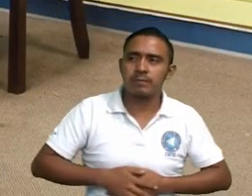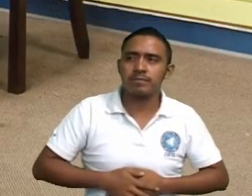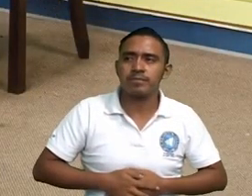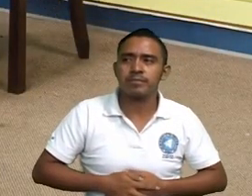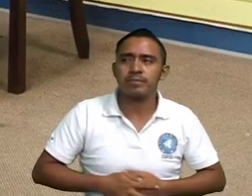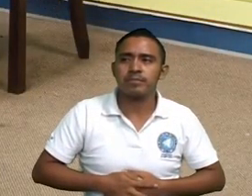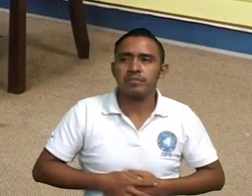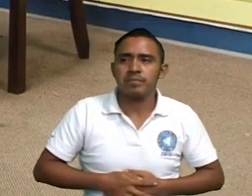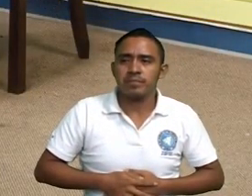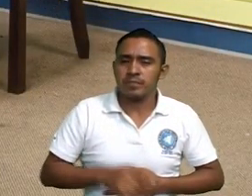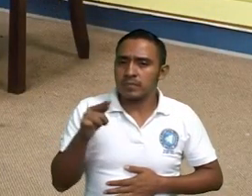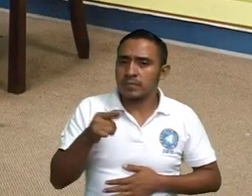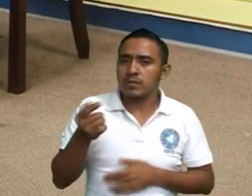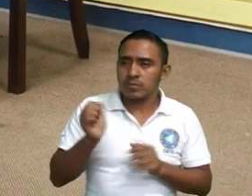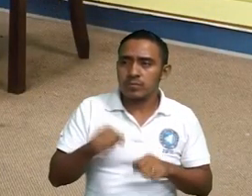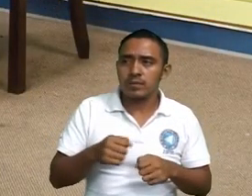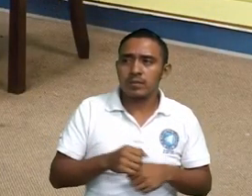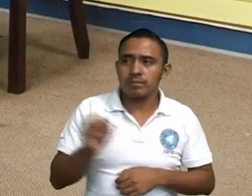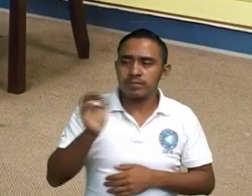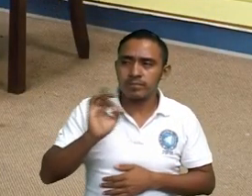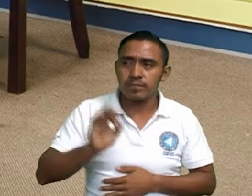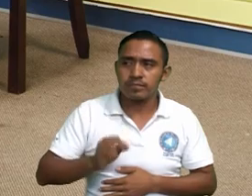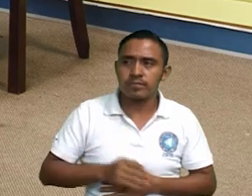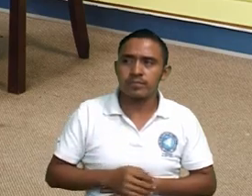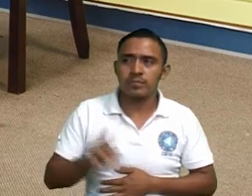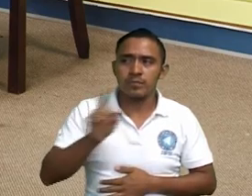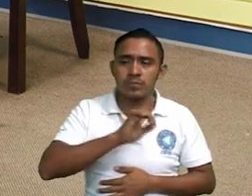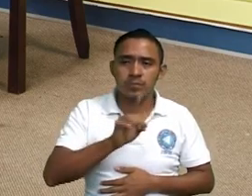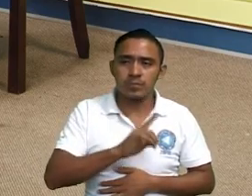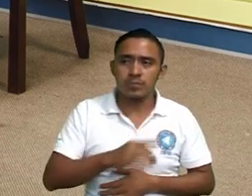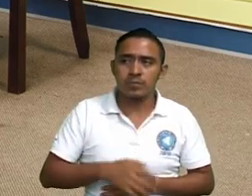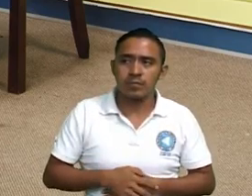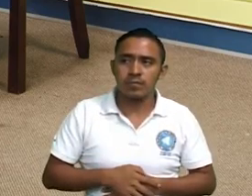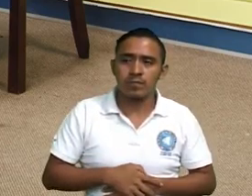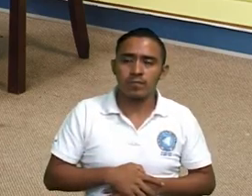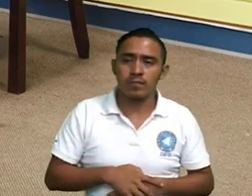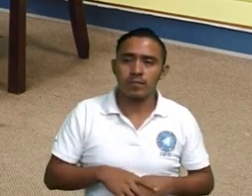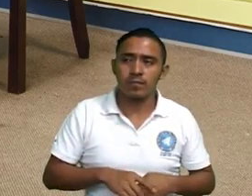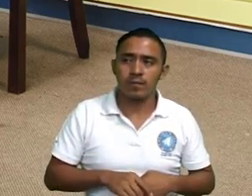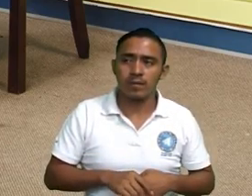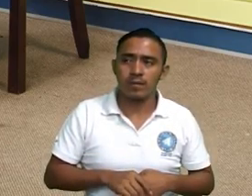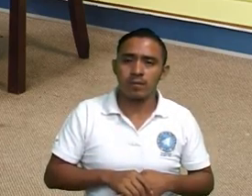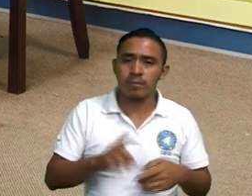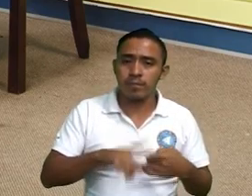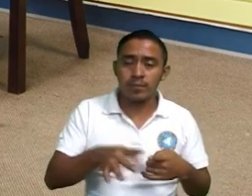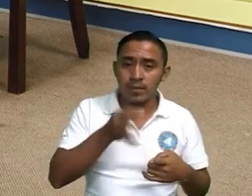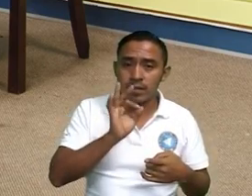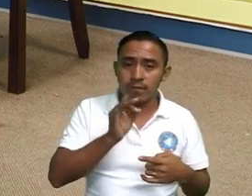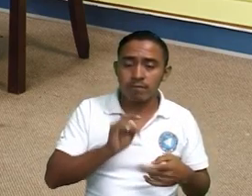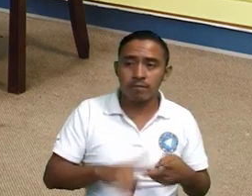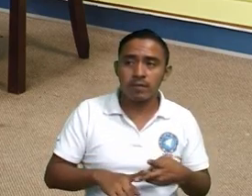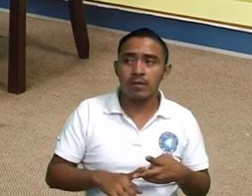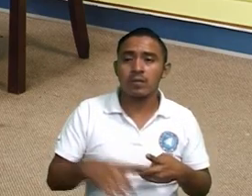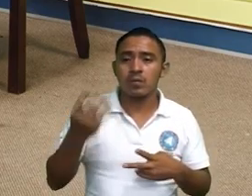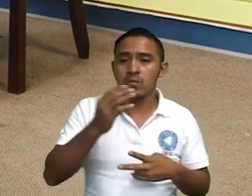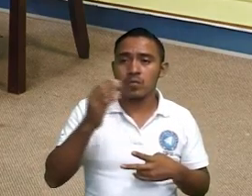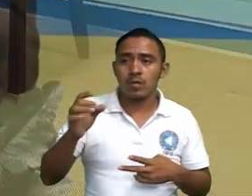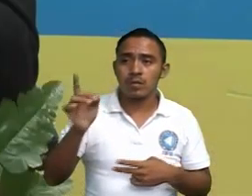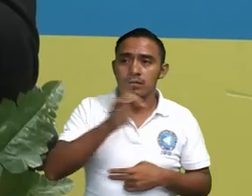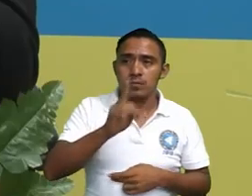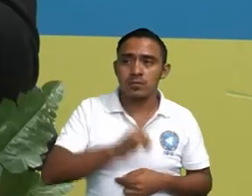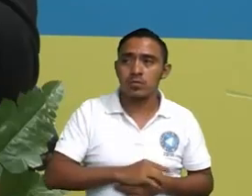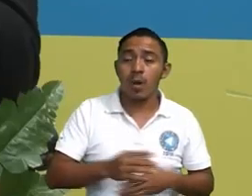¿Son factores para...? No hay un factor de riesgo que esté asociado directamente con la ingesta de café o con la ingesta de Coca-Cola. Son